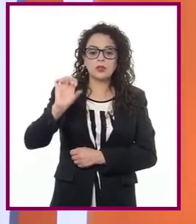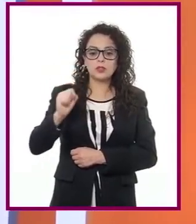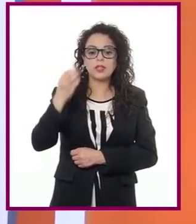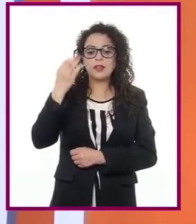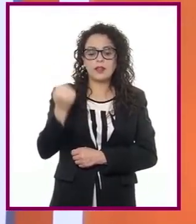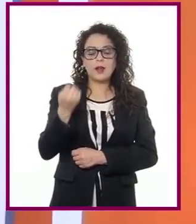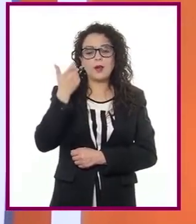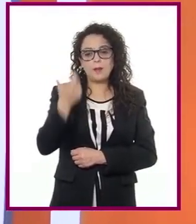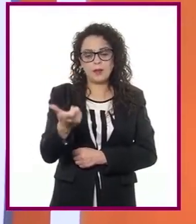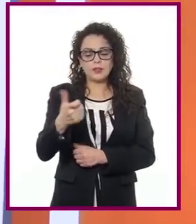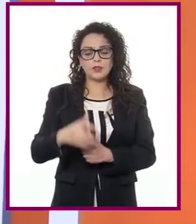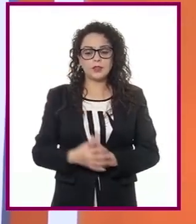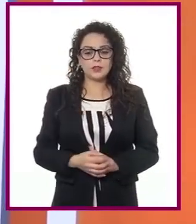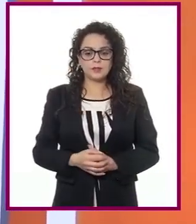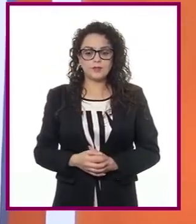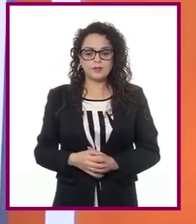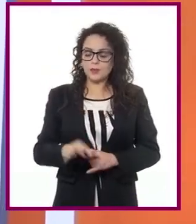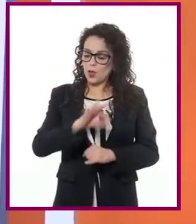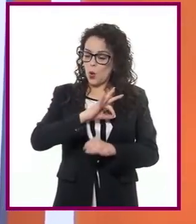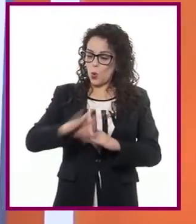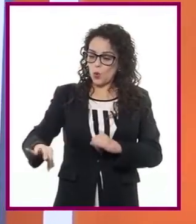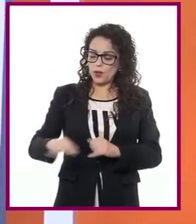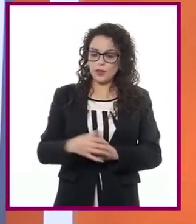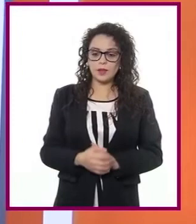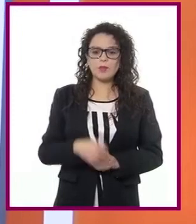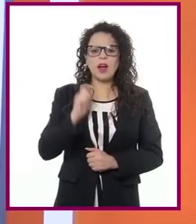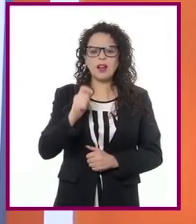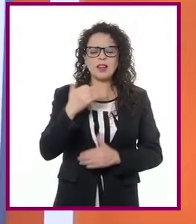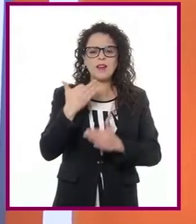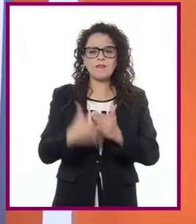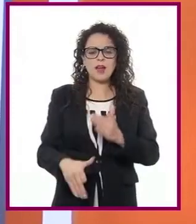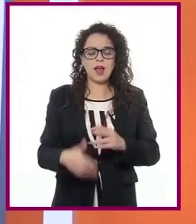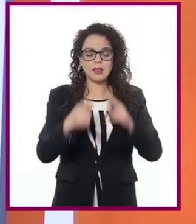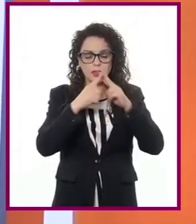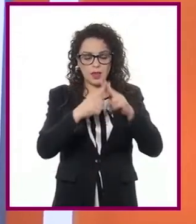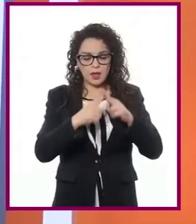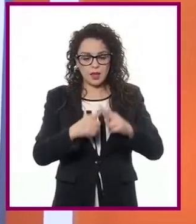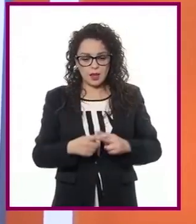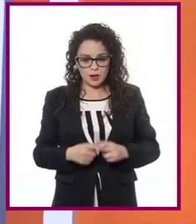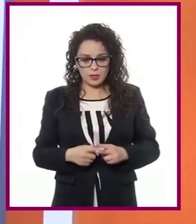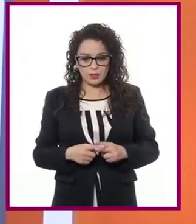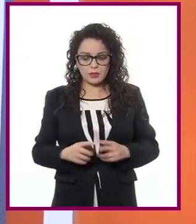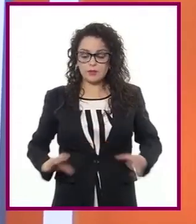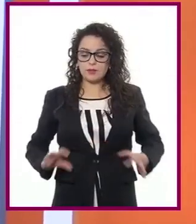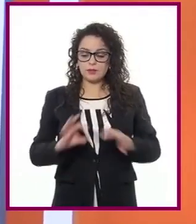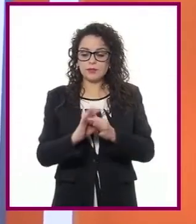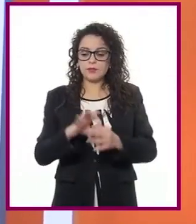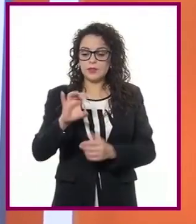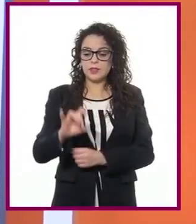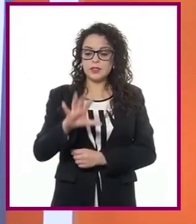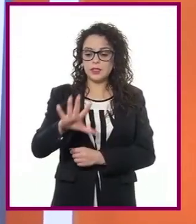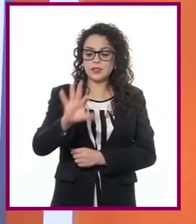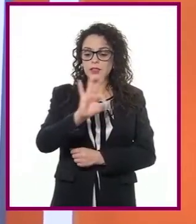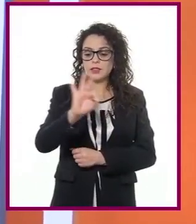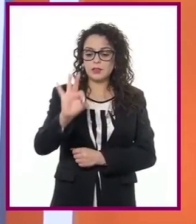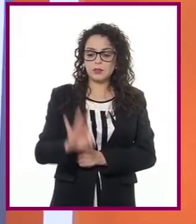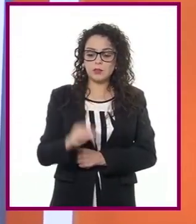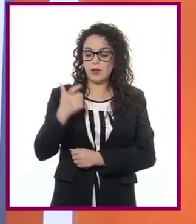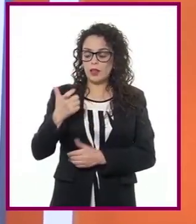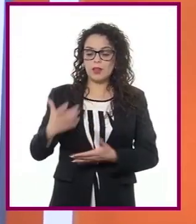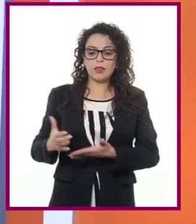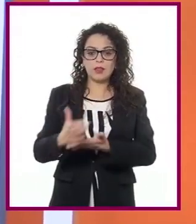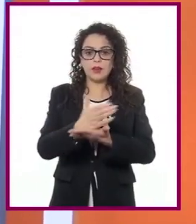134.69 pesos. Por último, nos hace falta calcular la cantidad que corresponde al 35% de la